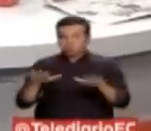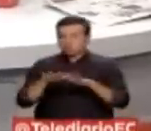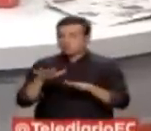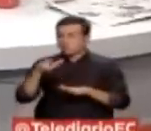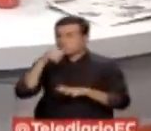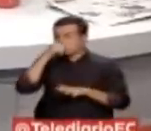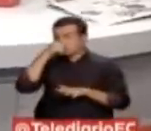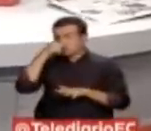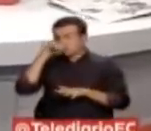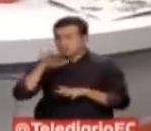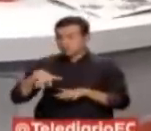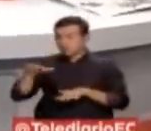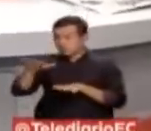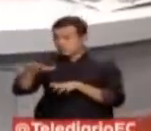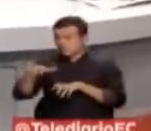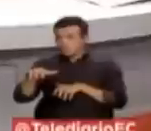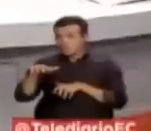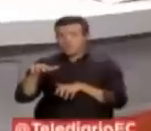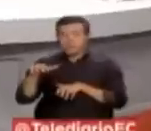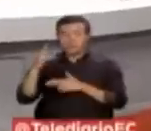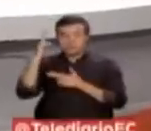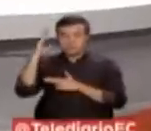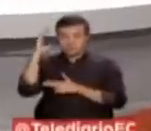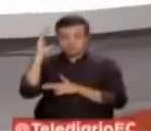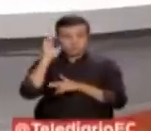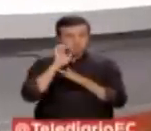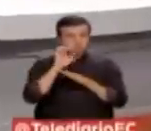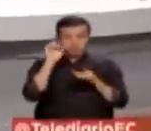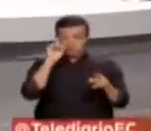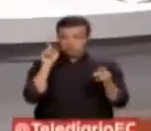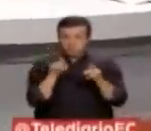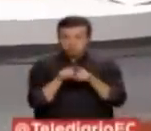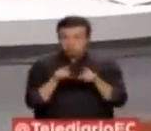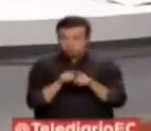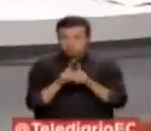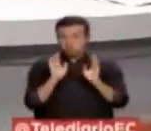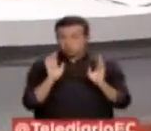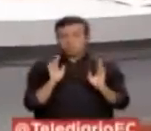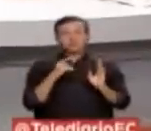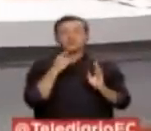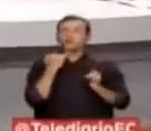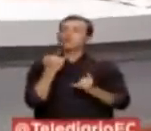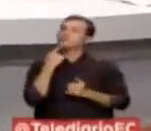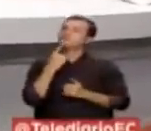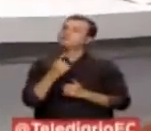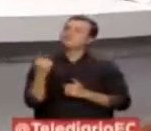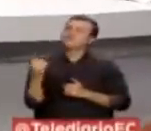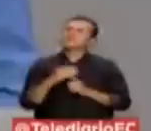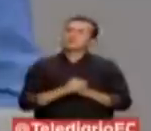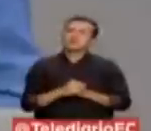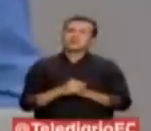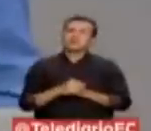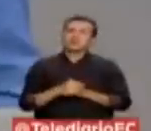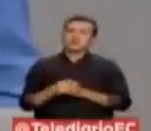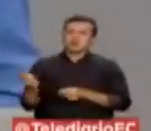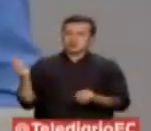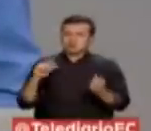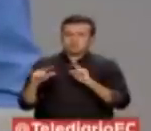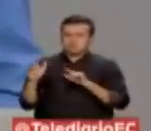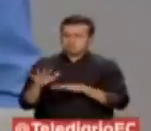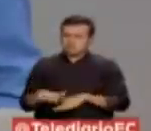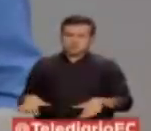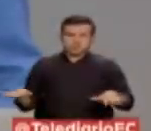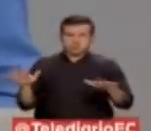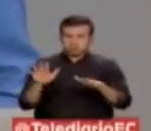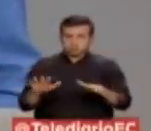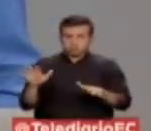que tiene que tienen las fuerzas militares colombianas porque se está hablando nuevamente de fumigar con glifosato